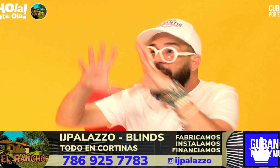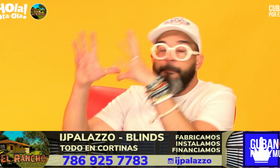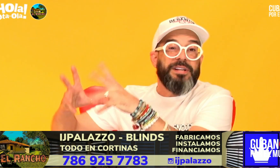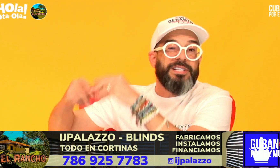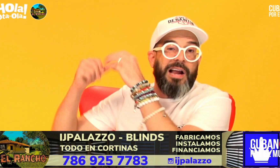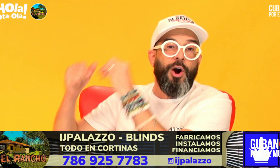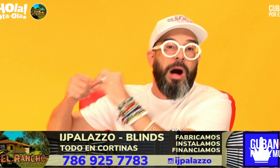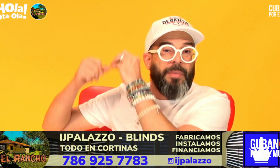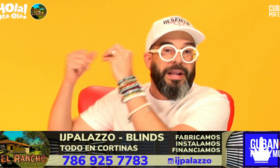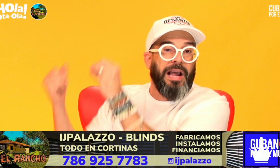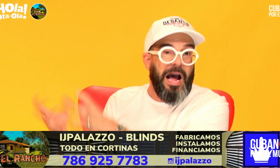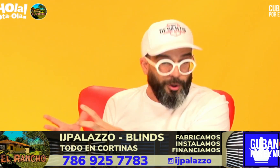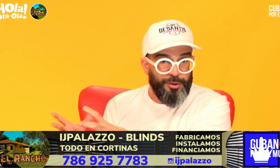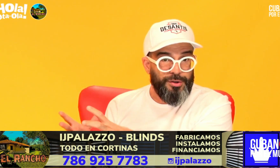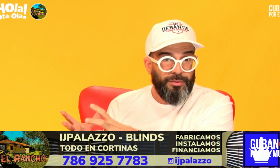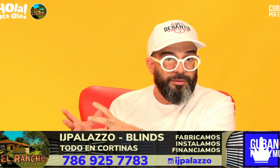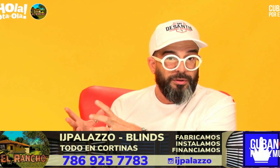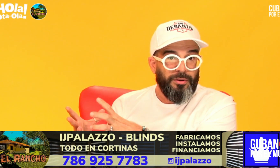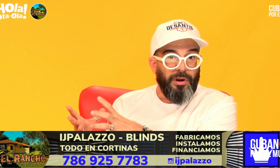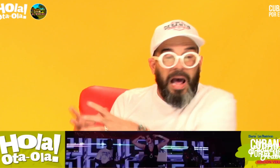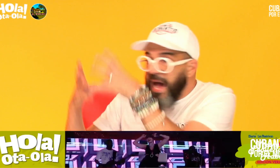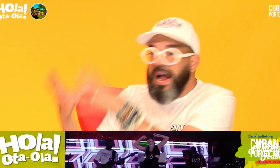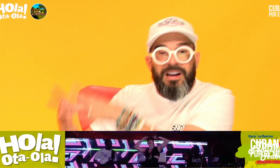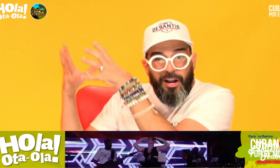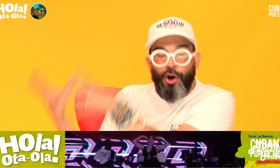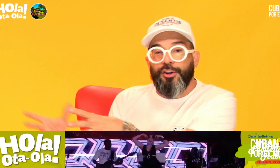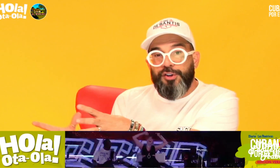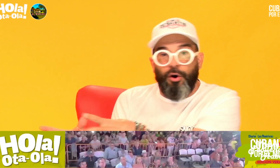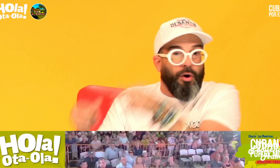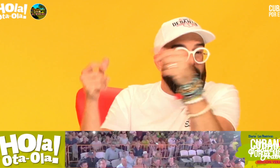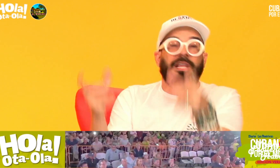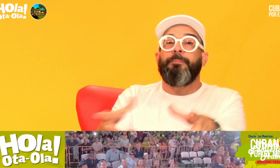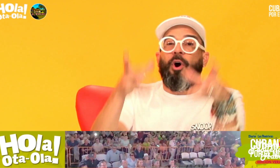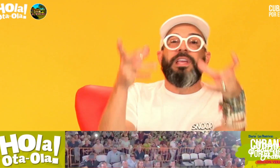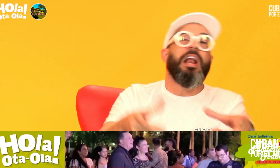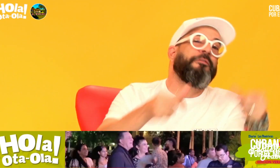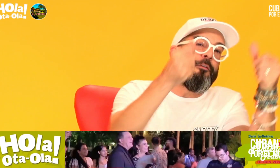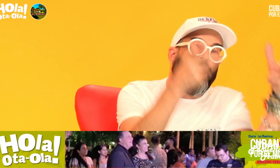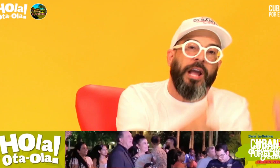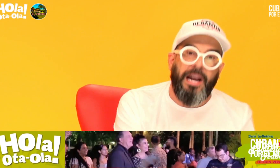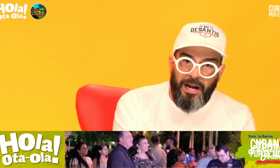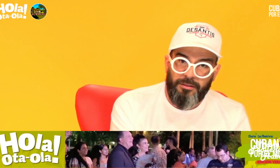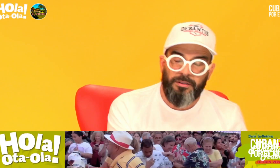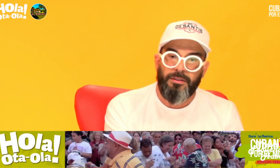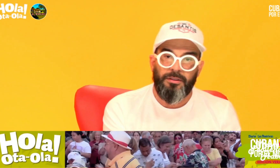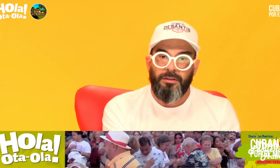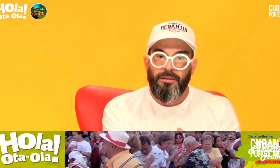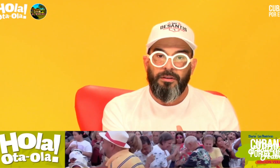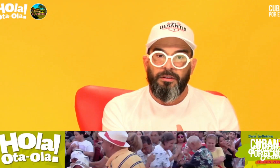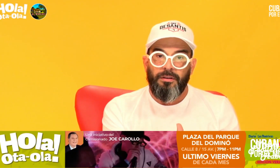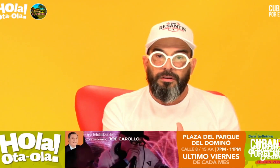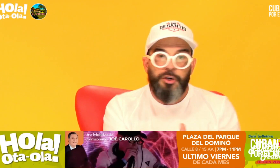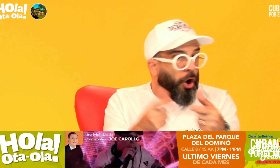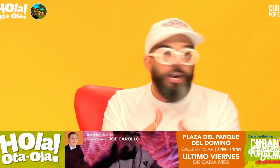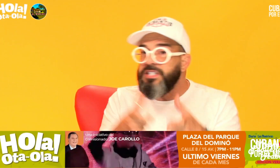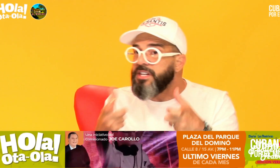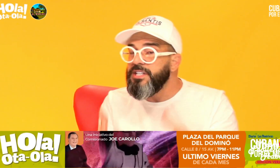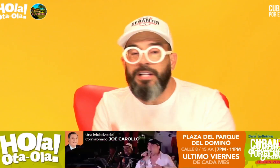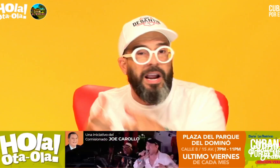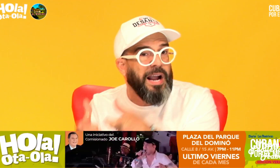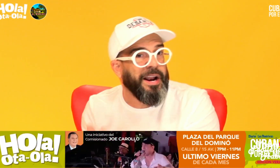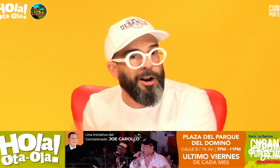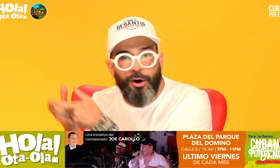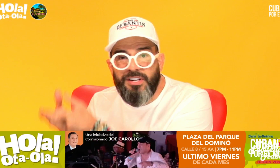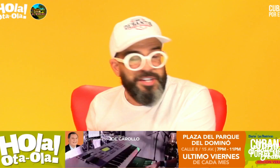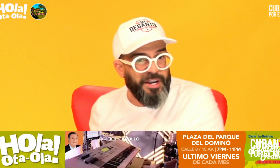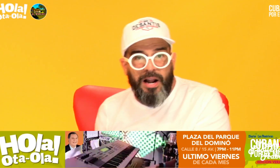Para que empresarios americanos hagan negocio con el tipo que llena fosforera, no necesita